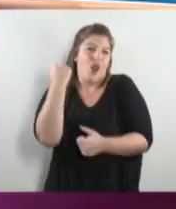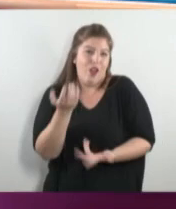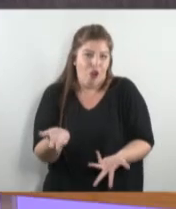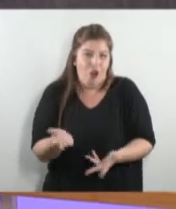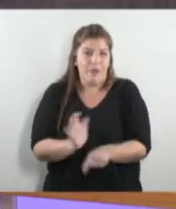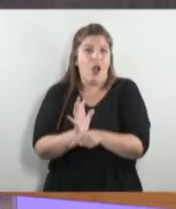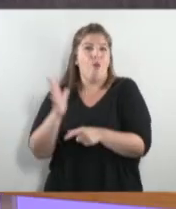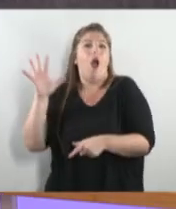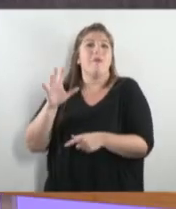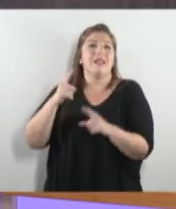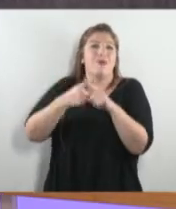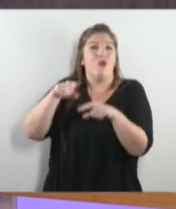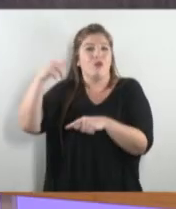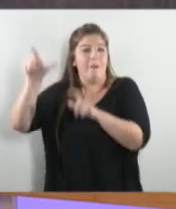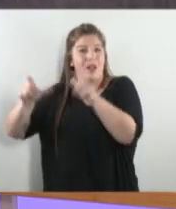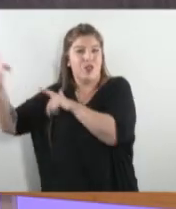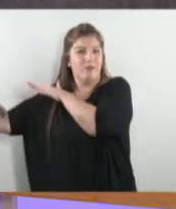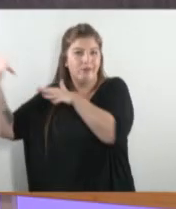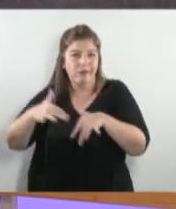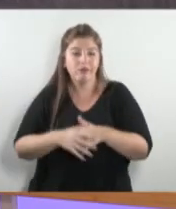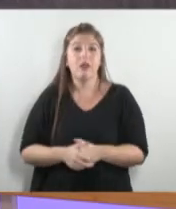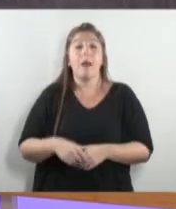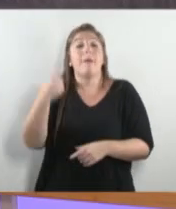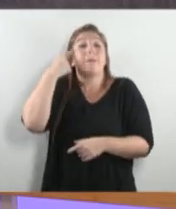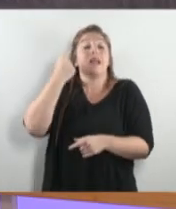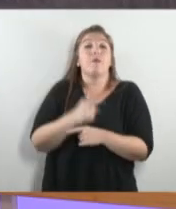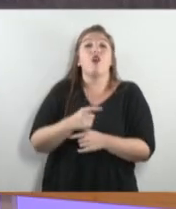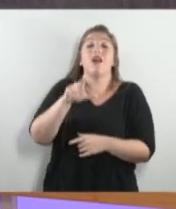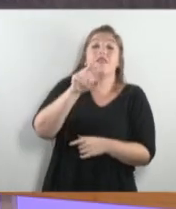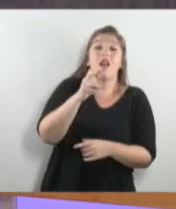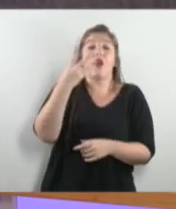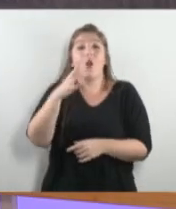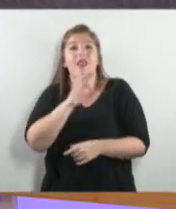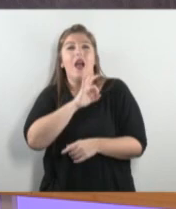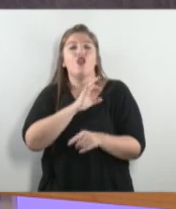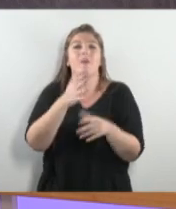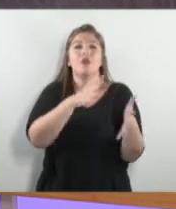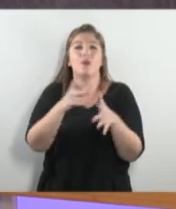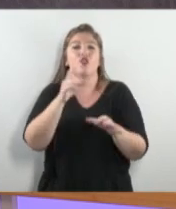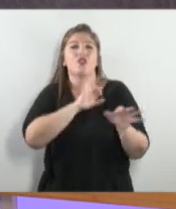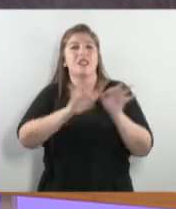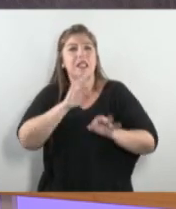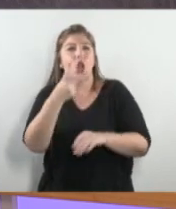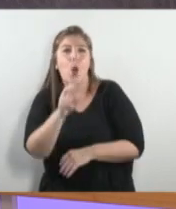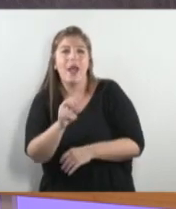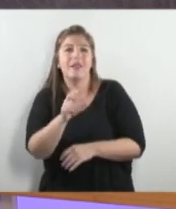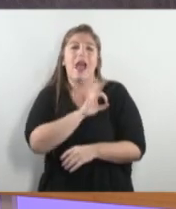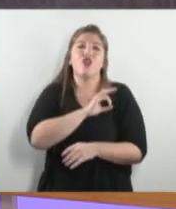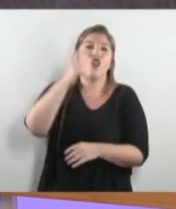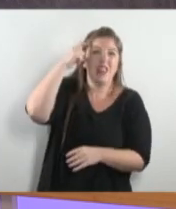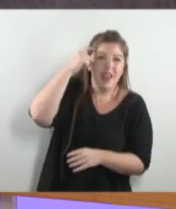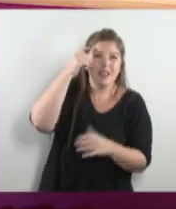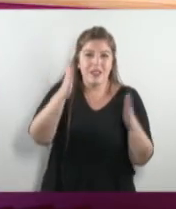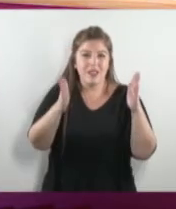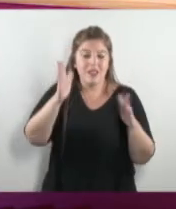una amenaza. Pensemos que en esos 30, 40 años, ya llegado después la década del 10, del siglo XX, uh-huh, la figura del gaucho empieza a